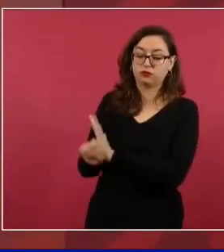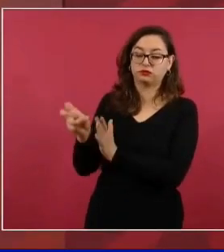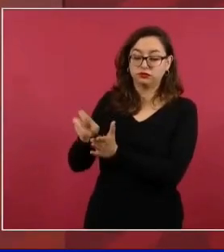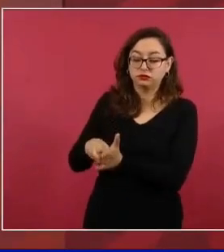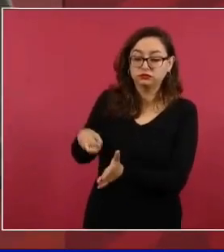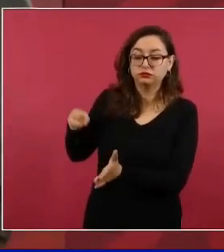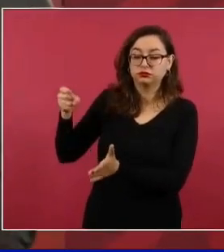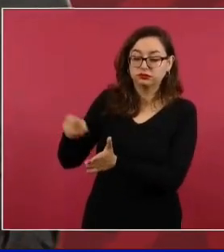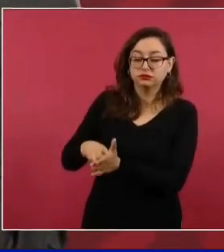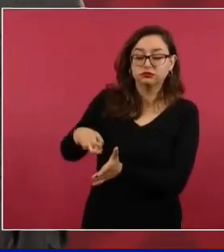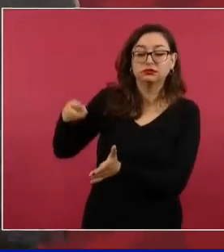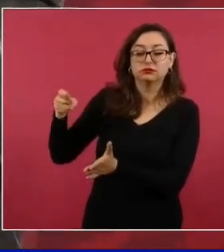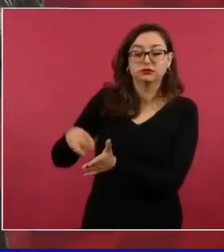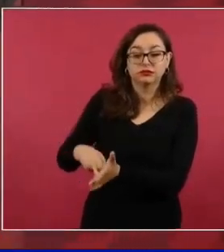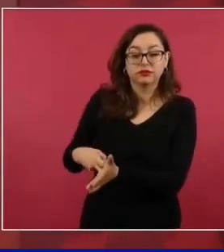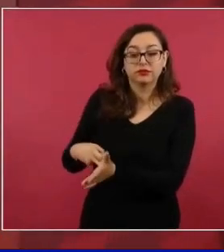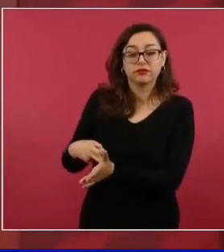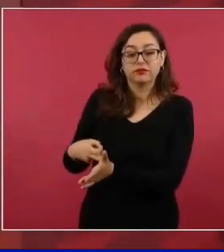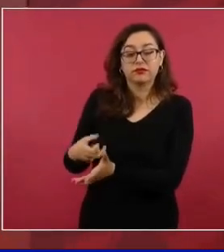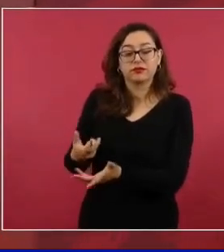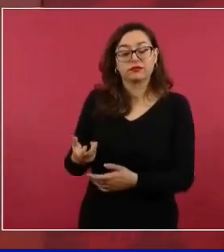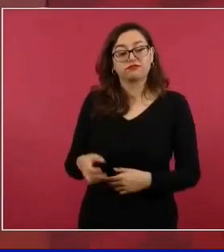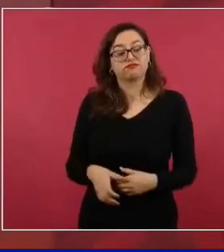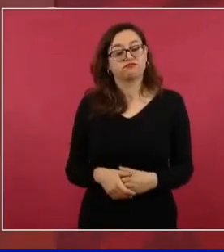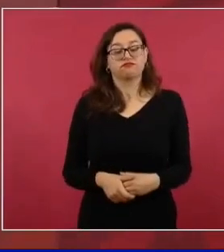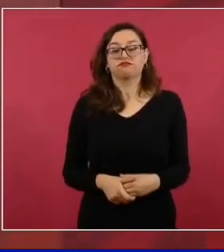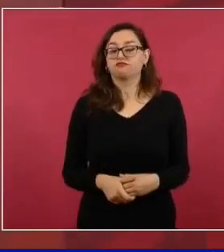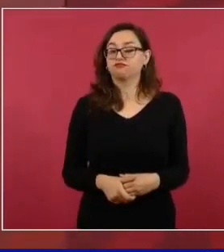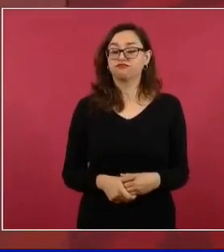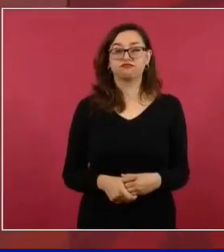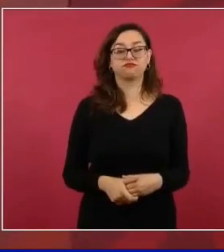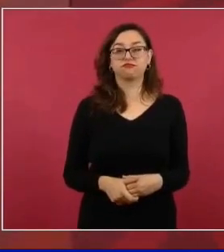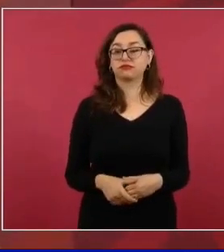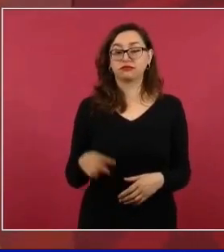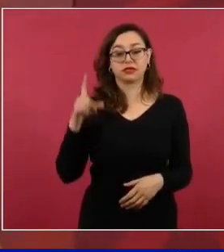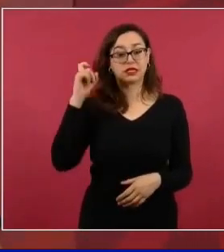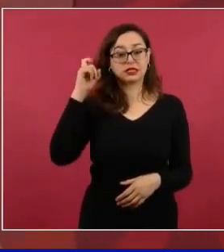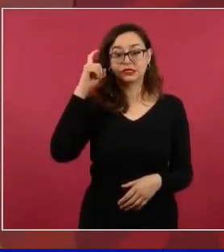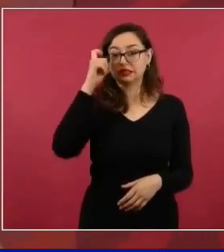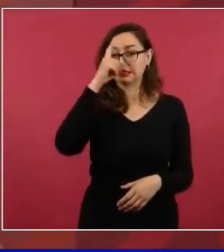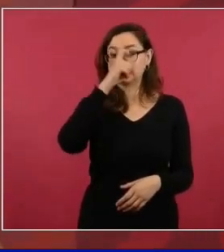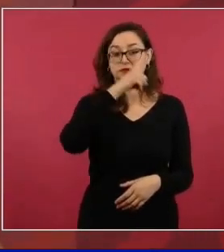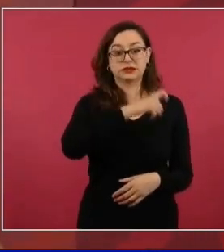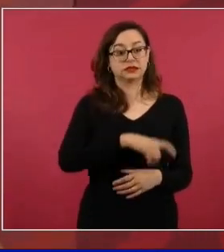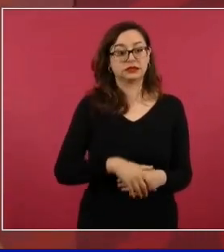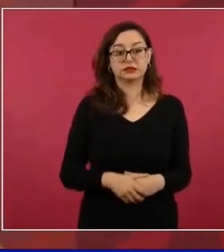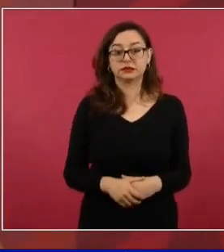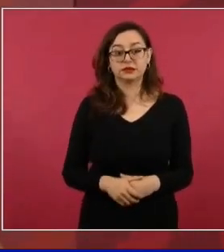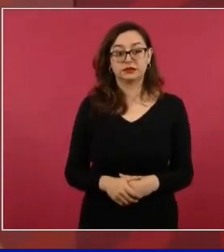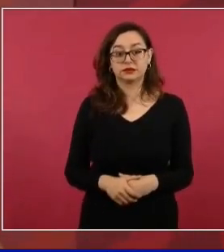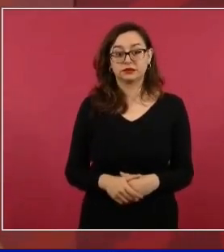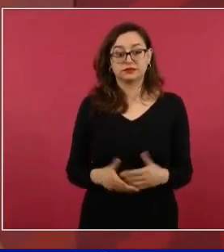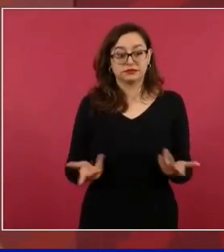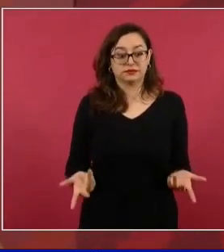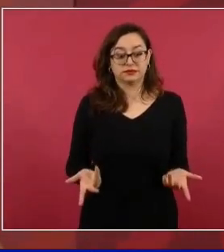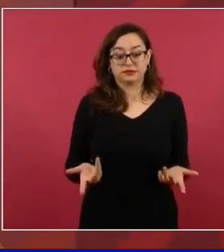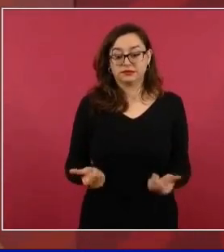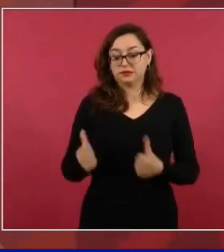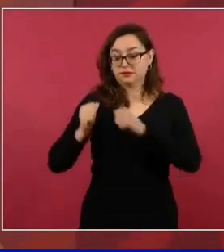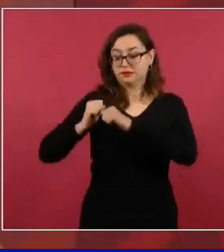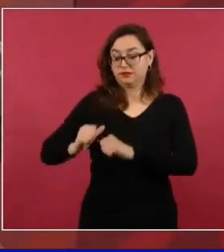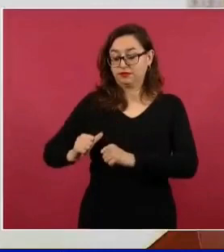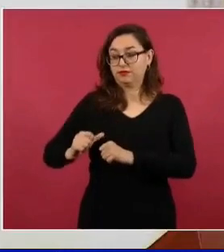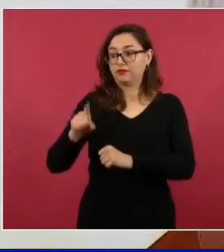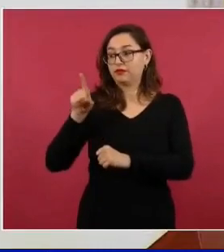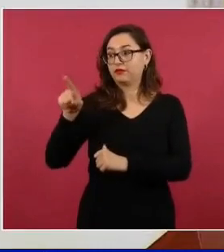porque es un poder como lo es el Ejecutivo,